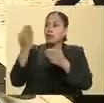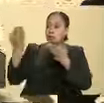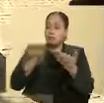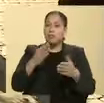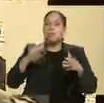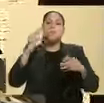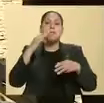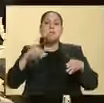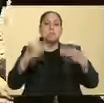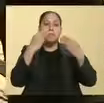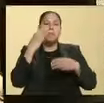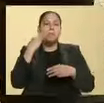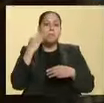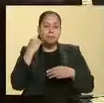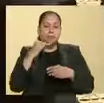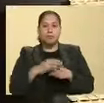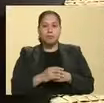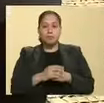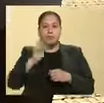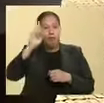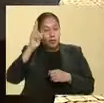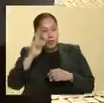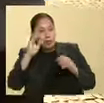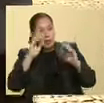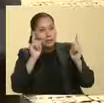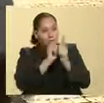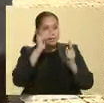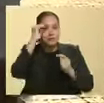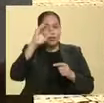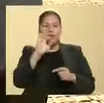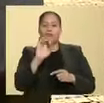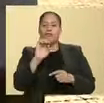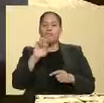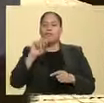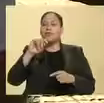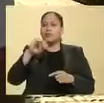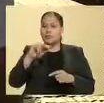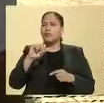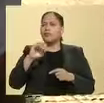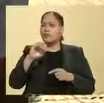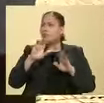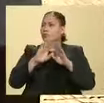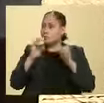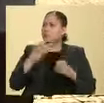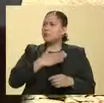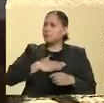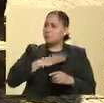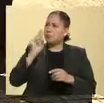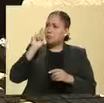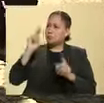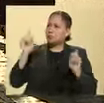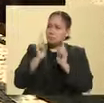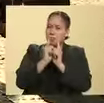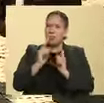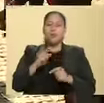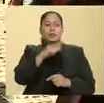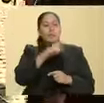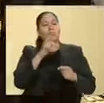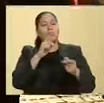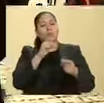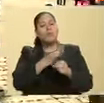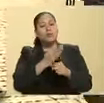de la Merced, a donde... ¡Hola, don Fortino! ¿Cómo estamos? Es un placer verlo por acá. ¿Qué mil? ¿De dónde